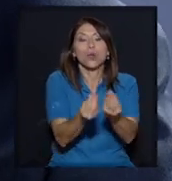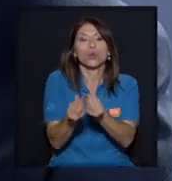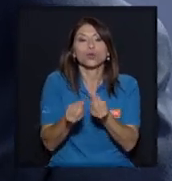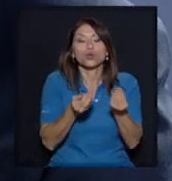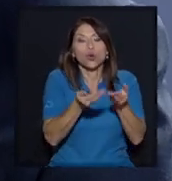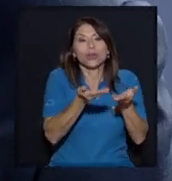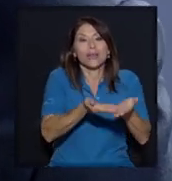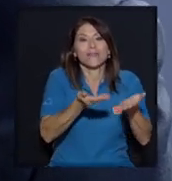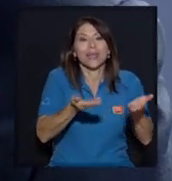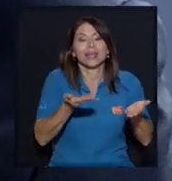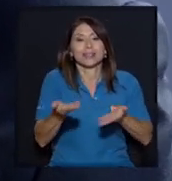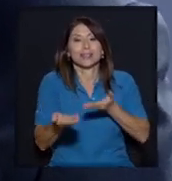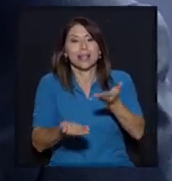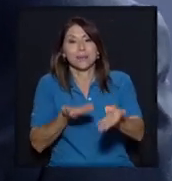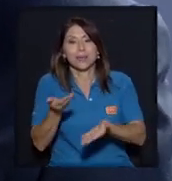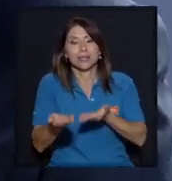servicios.